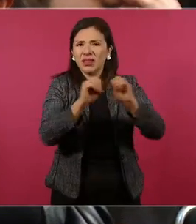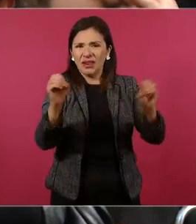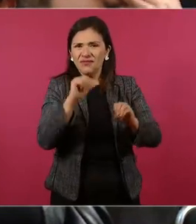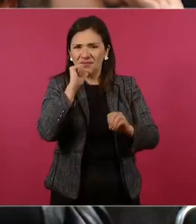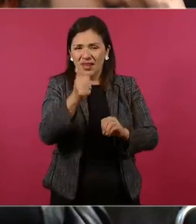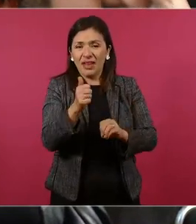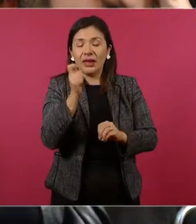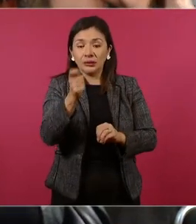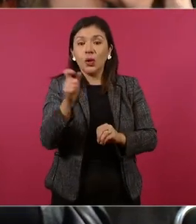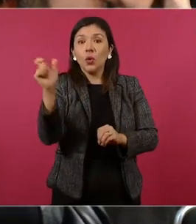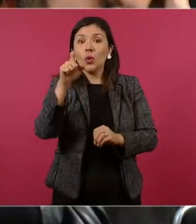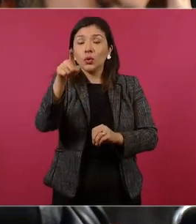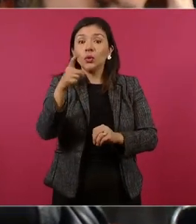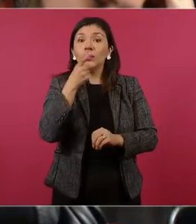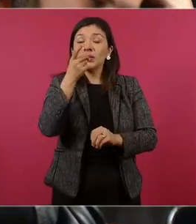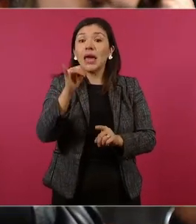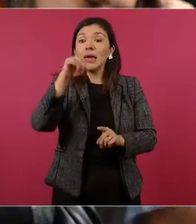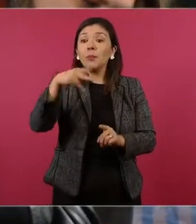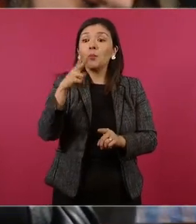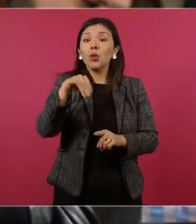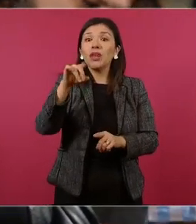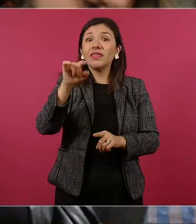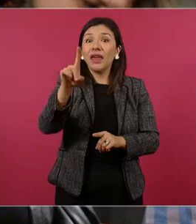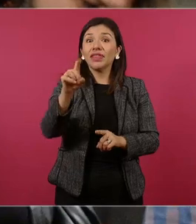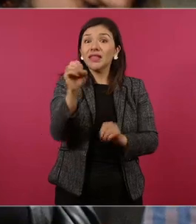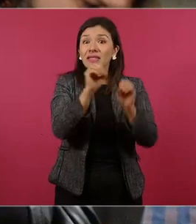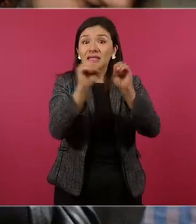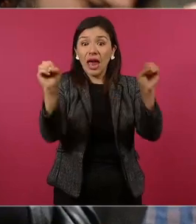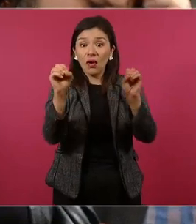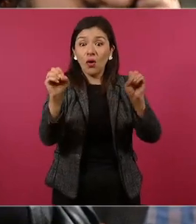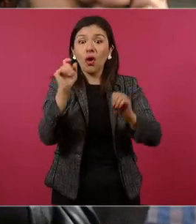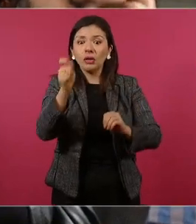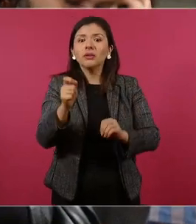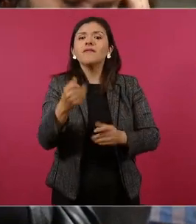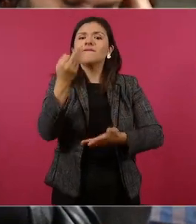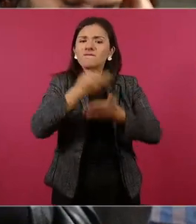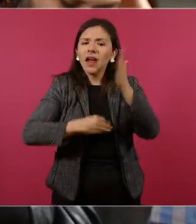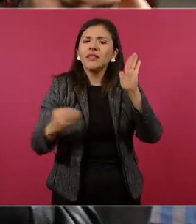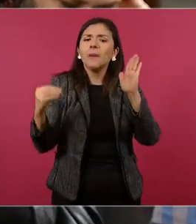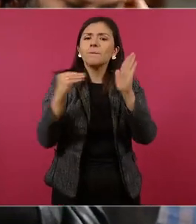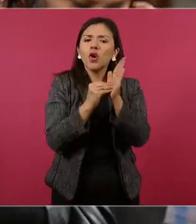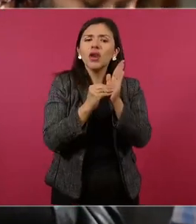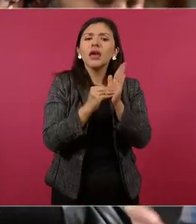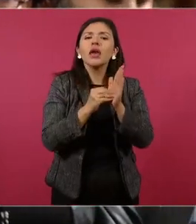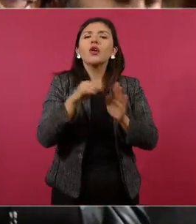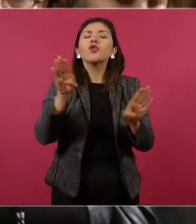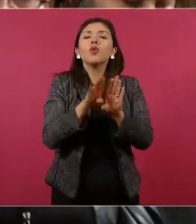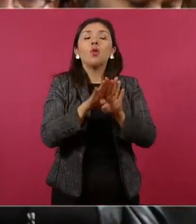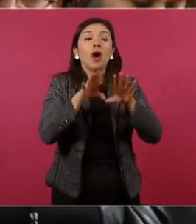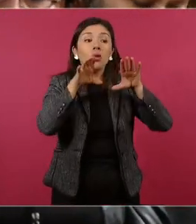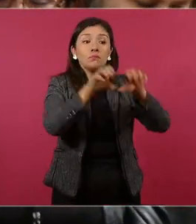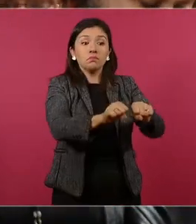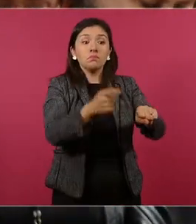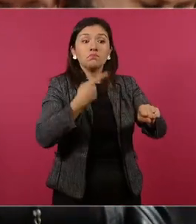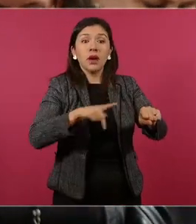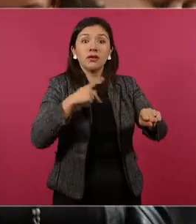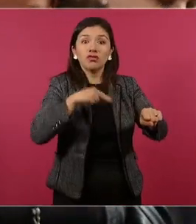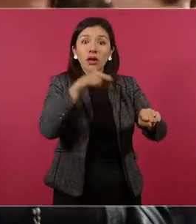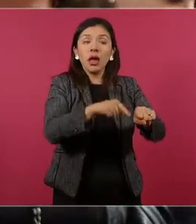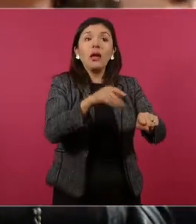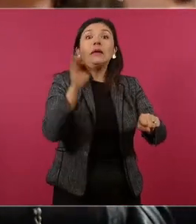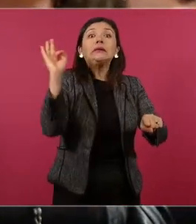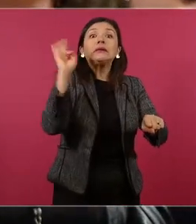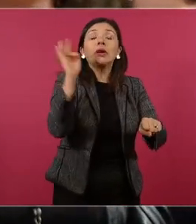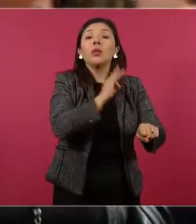fijado que aquí cuando ponen impunidad cero ponen caso ni siquiera ponen presuntamente detenido por el homicidio de